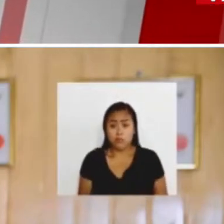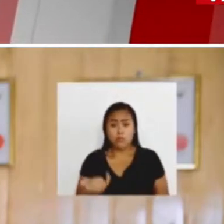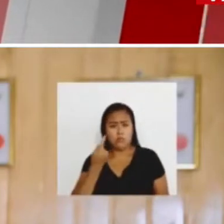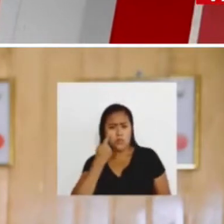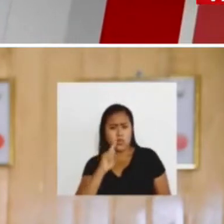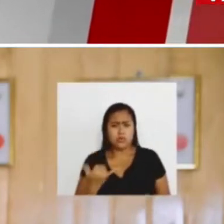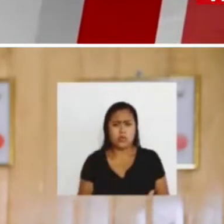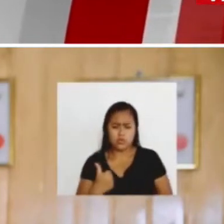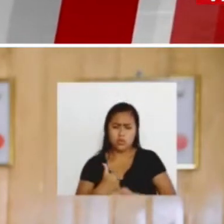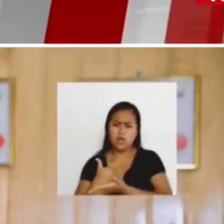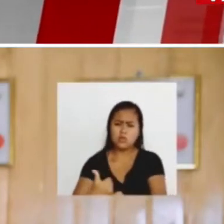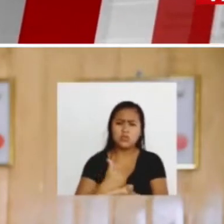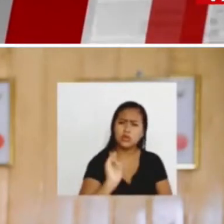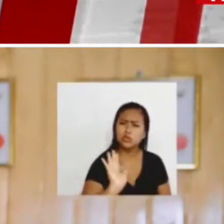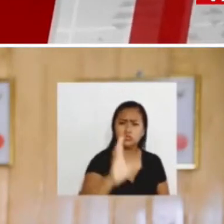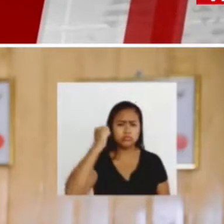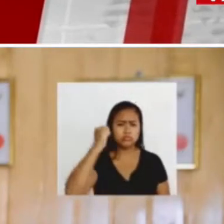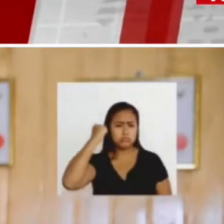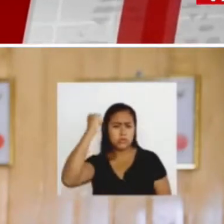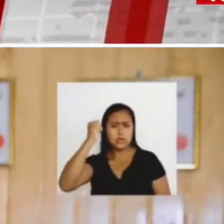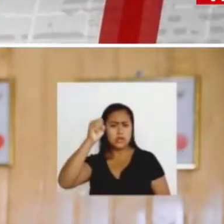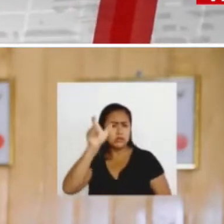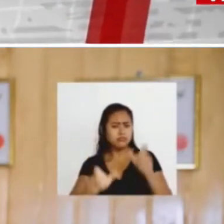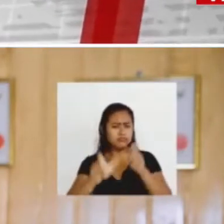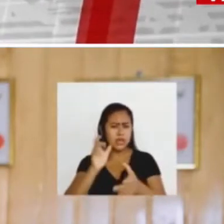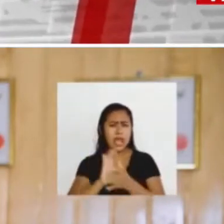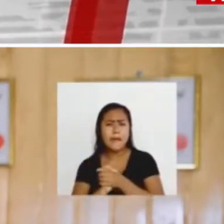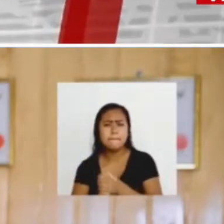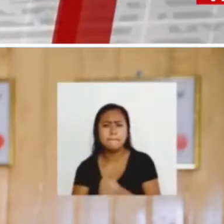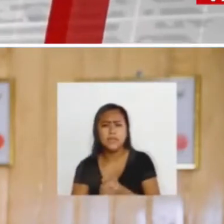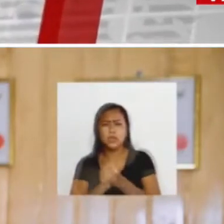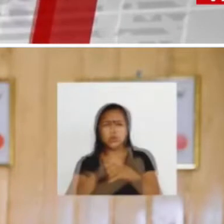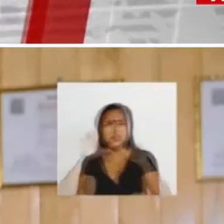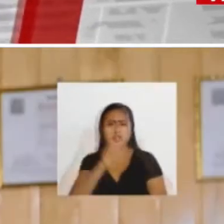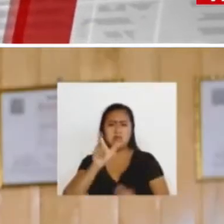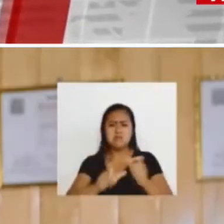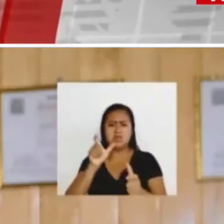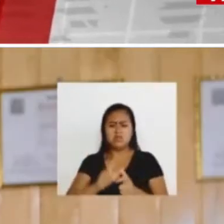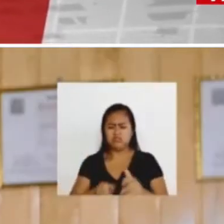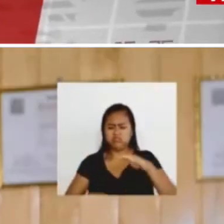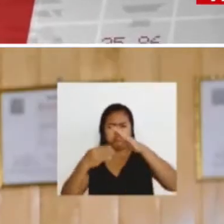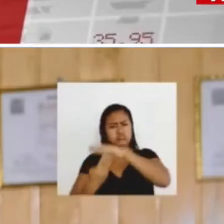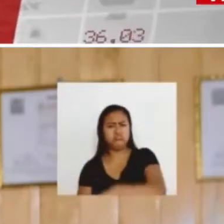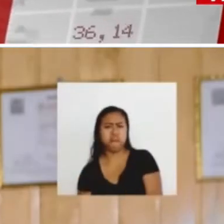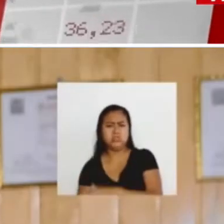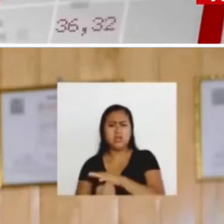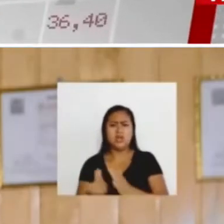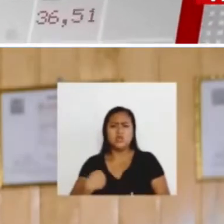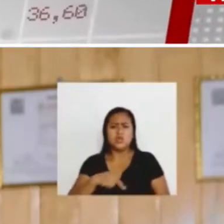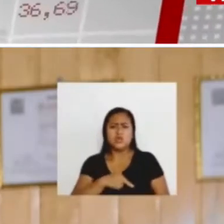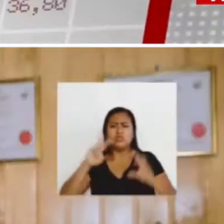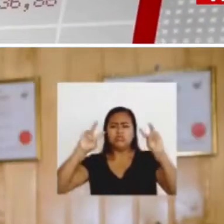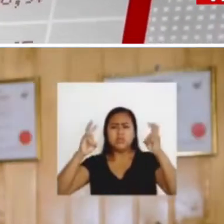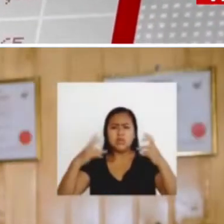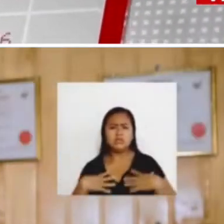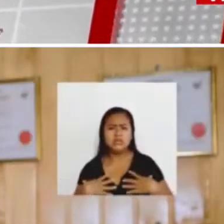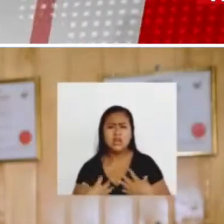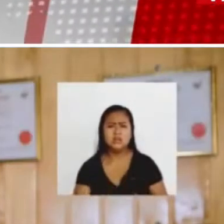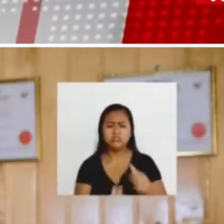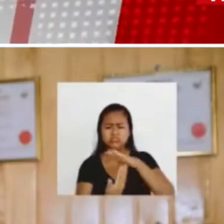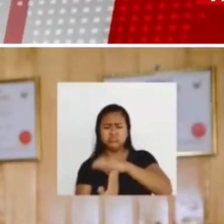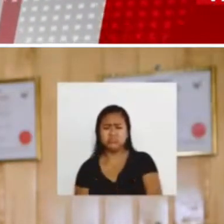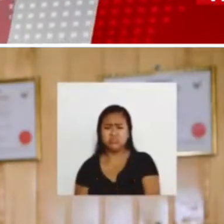que nos ha denunciado. Bueno, pero eso a nosotros no, cuando uno trabaja conforme a ley, con los objetivos claros, eso nos